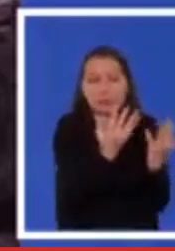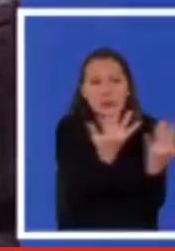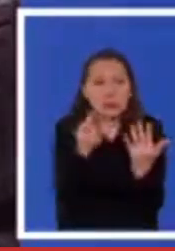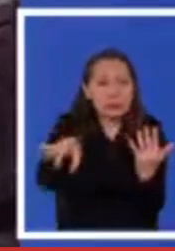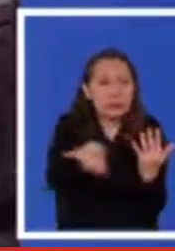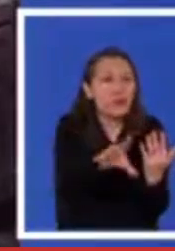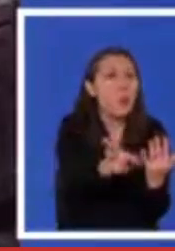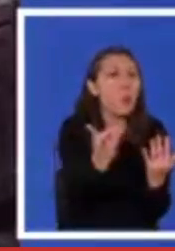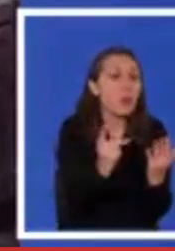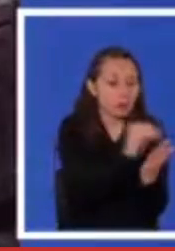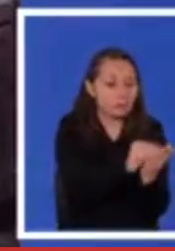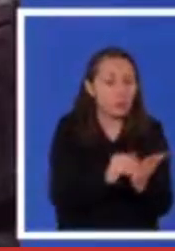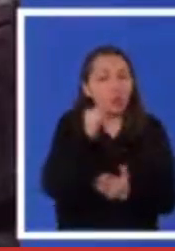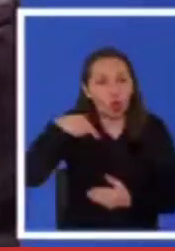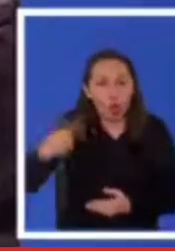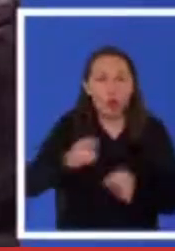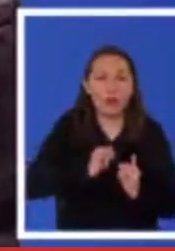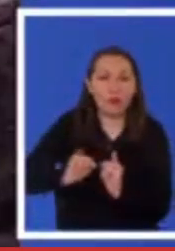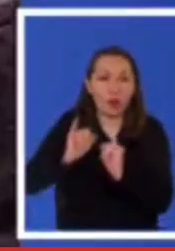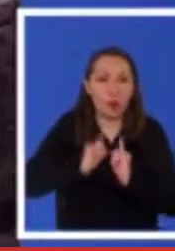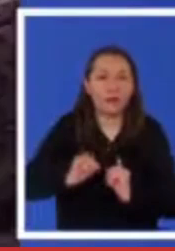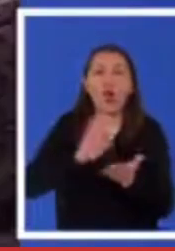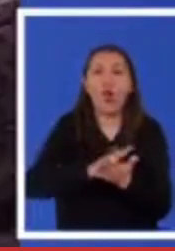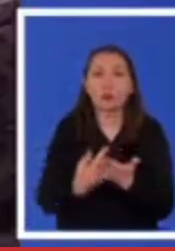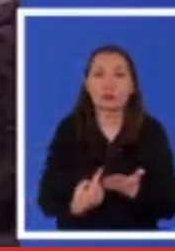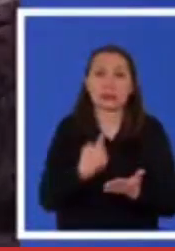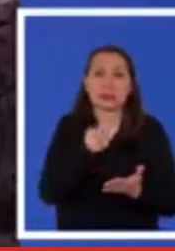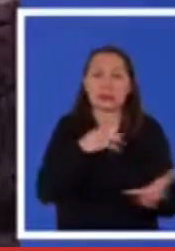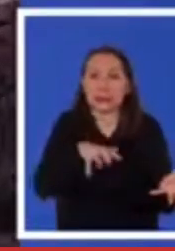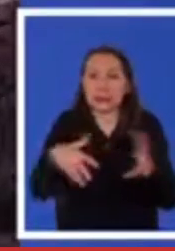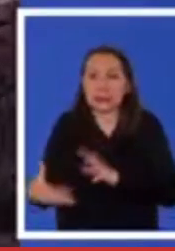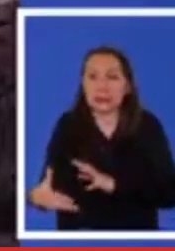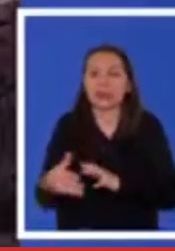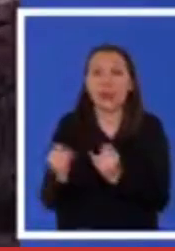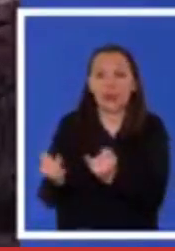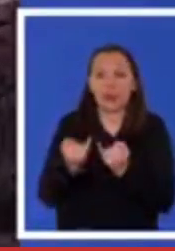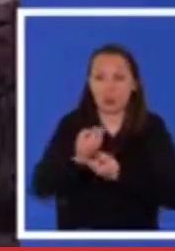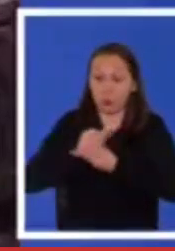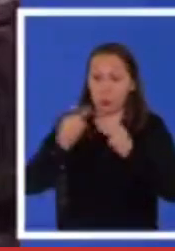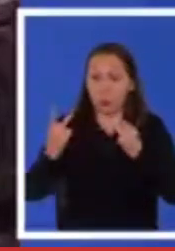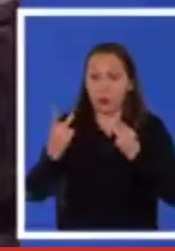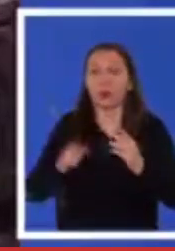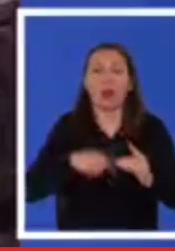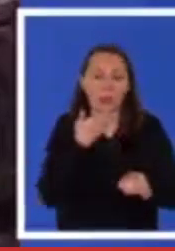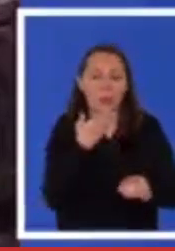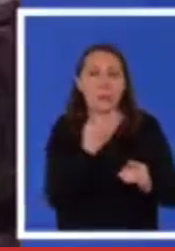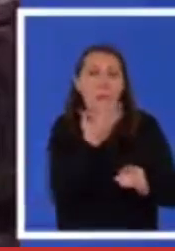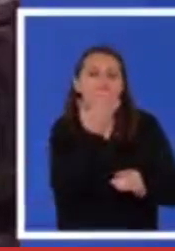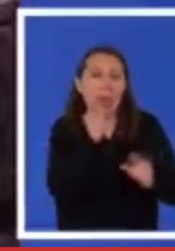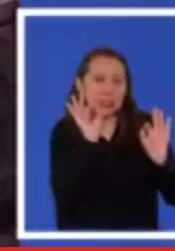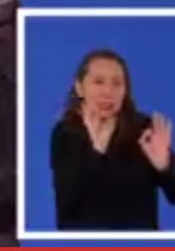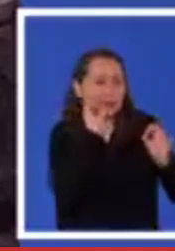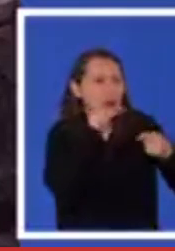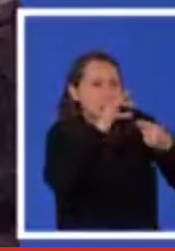catastro reportes periódicos respecto de los niveles de afectación para ir teniendo tanto información pública al respecto como mejor